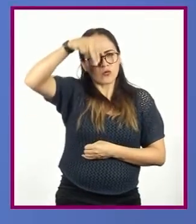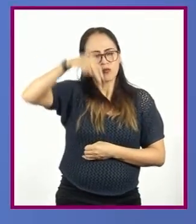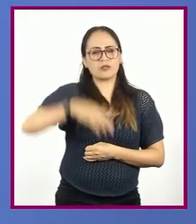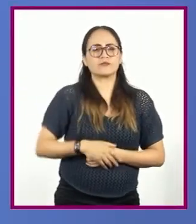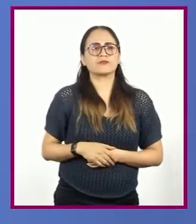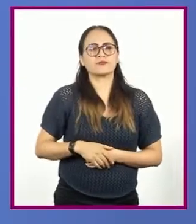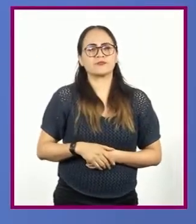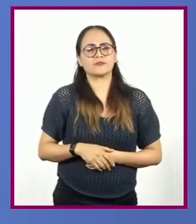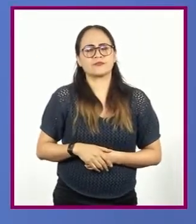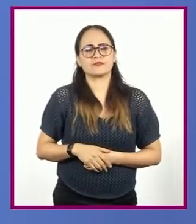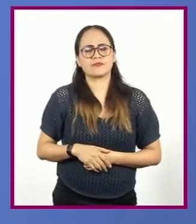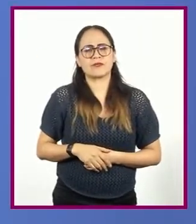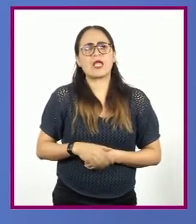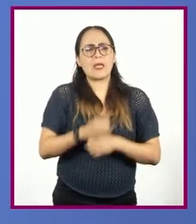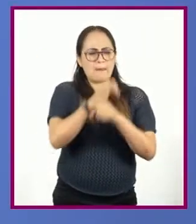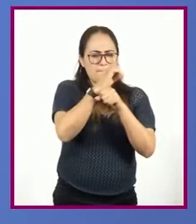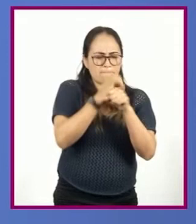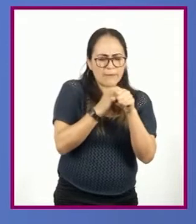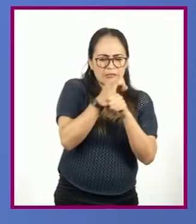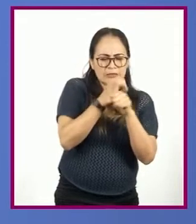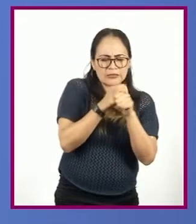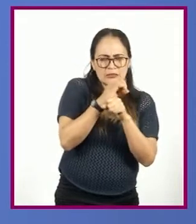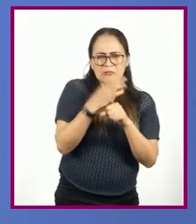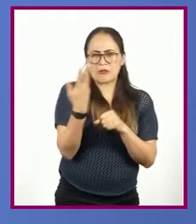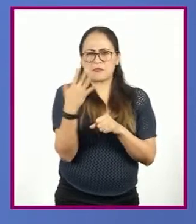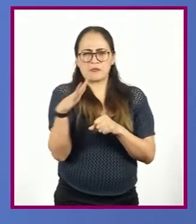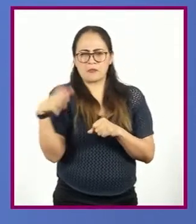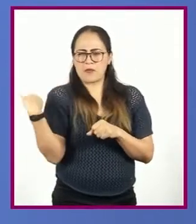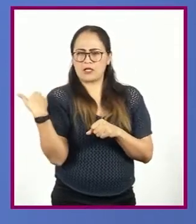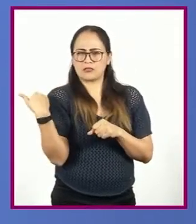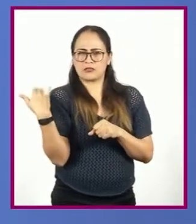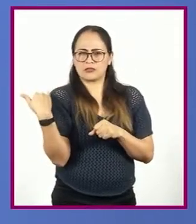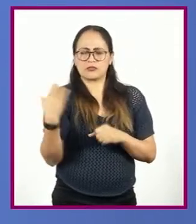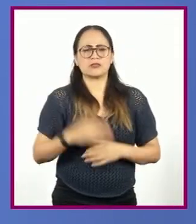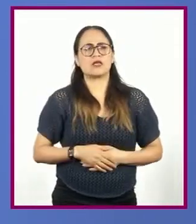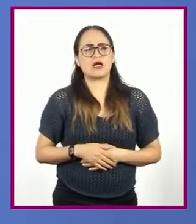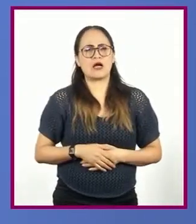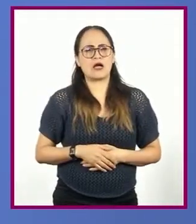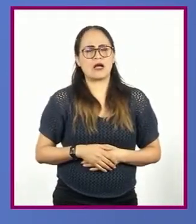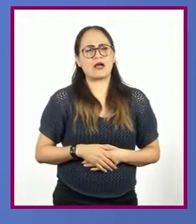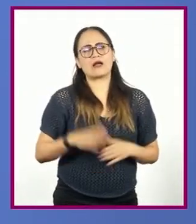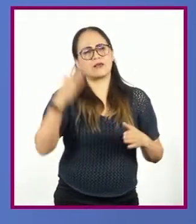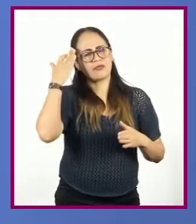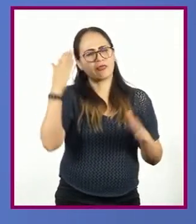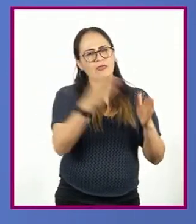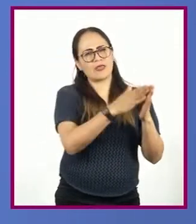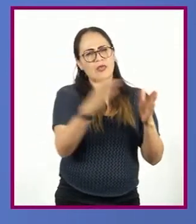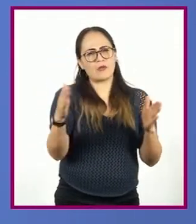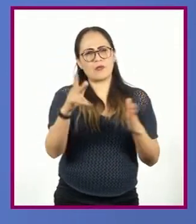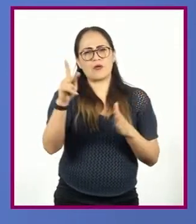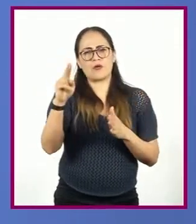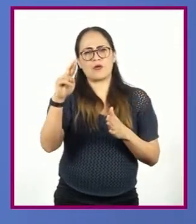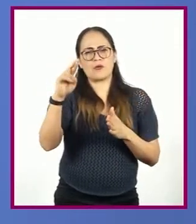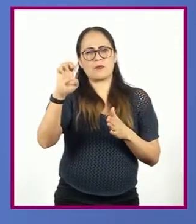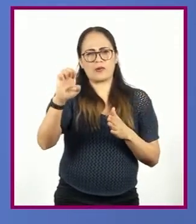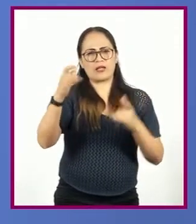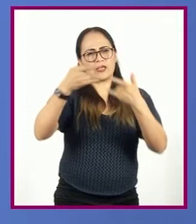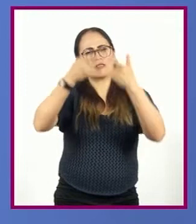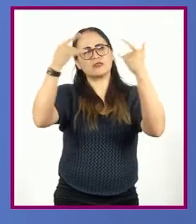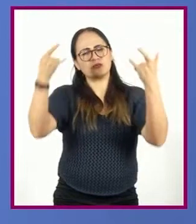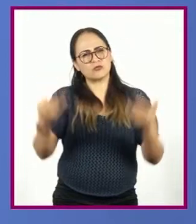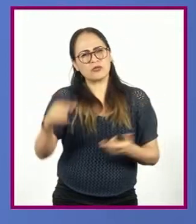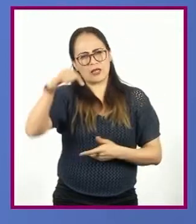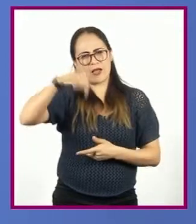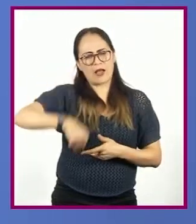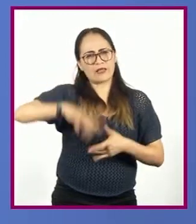que las recientes investigaciones arrojan nuevos conocimientos sobre la prehistoria americana, la realidad es que